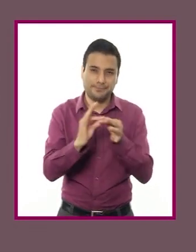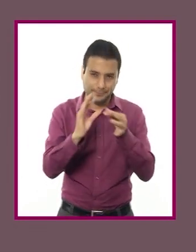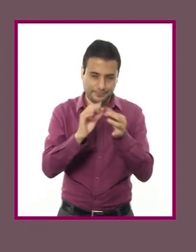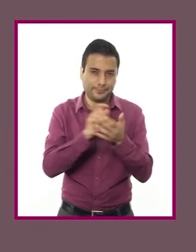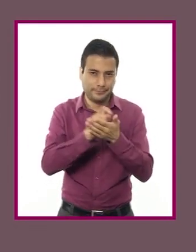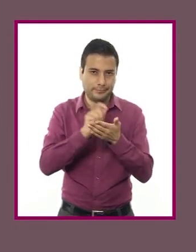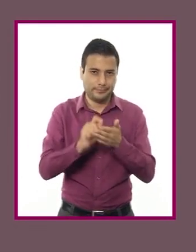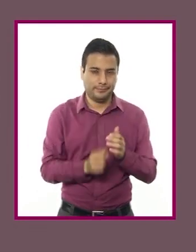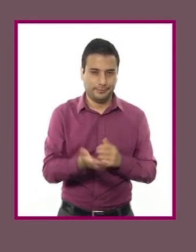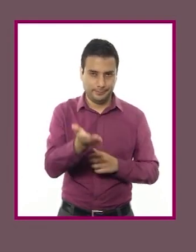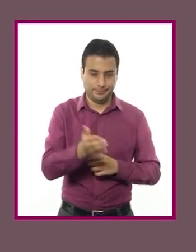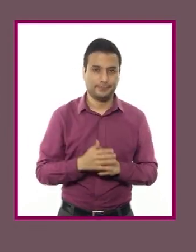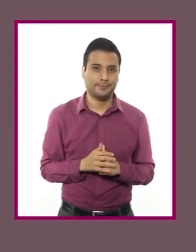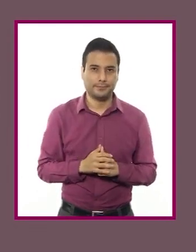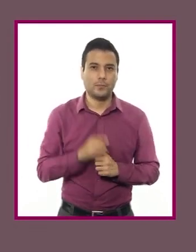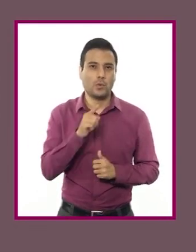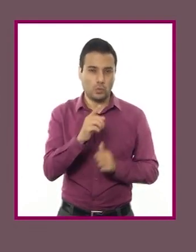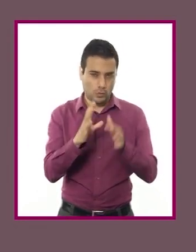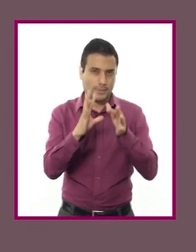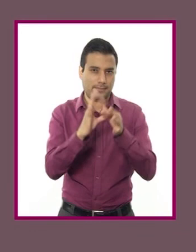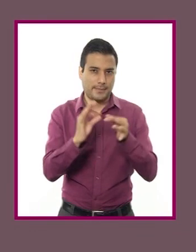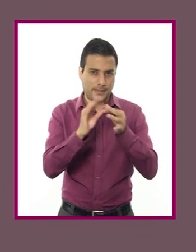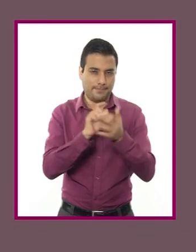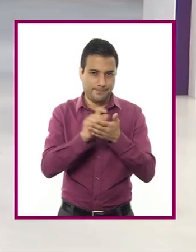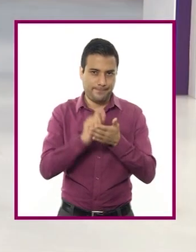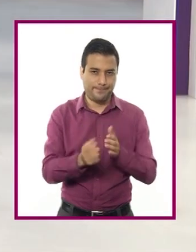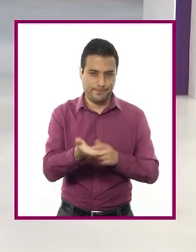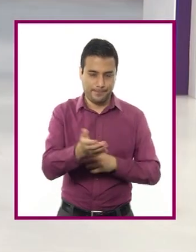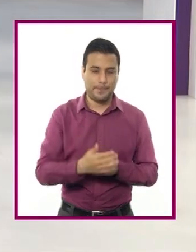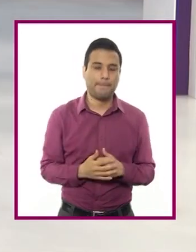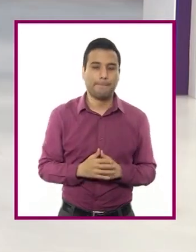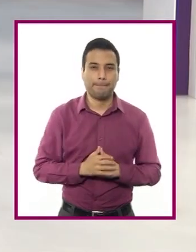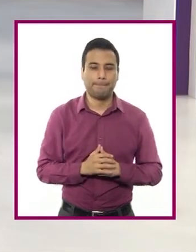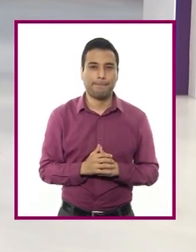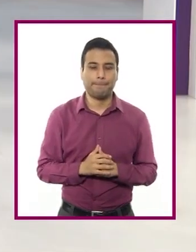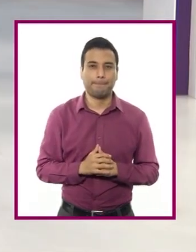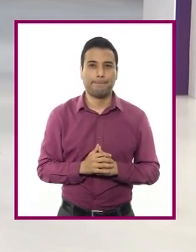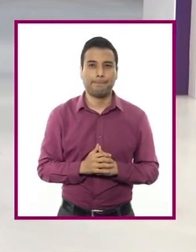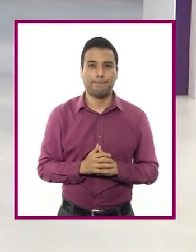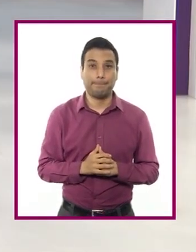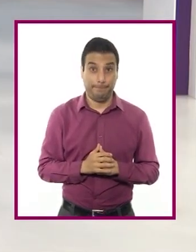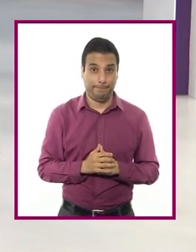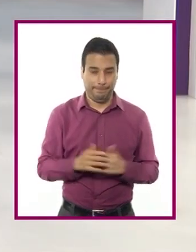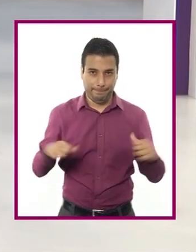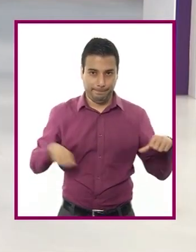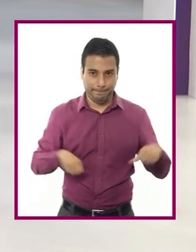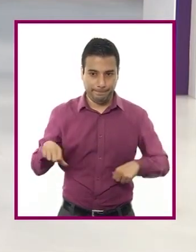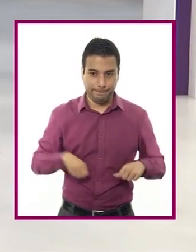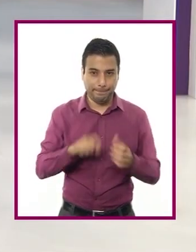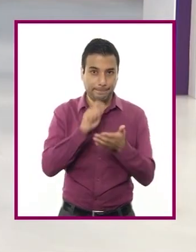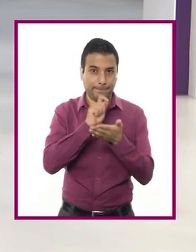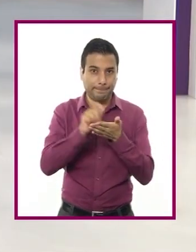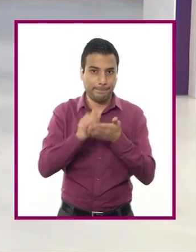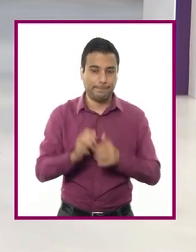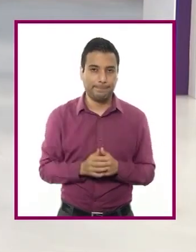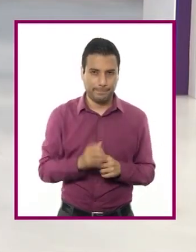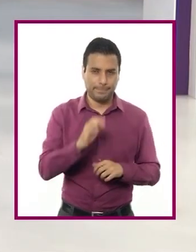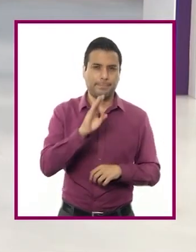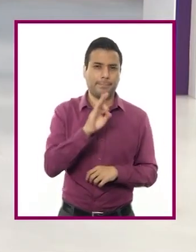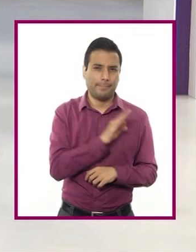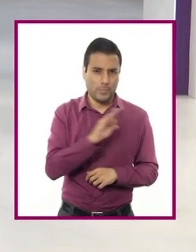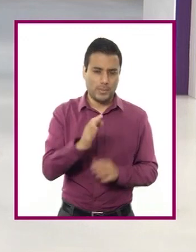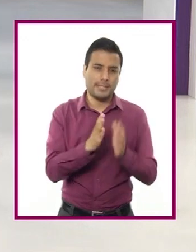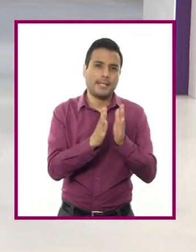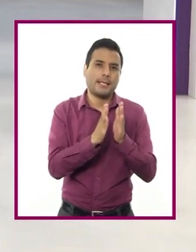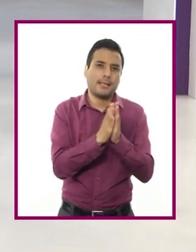¿cuál? Deberán argumentar su trabajo. Para resolver el reto de la sesión, no duden en apoyarse en su libro de